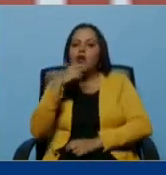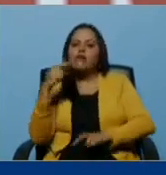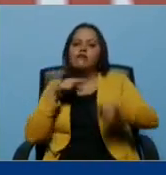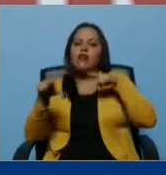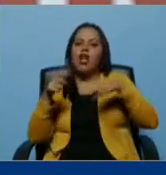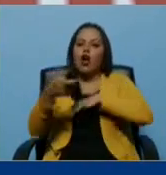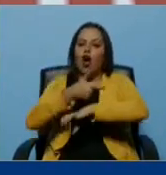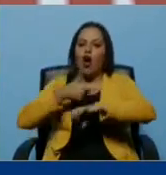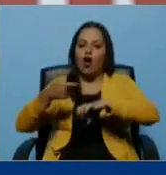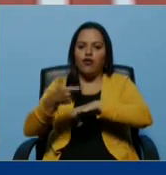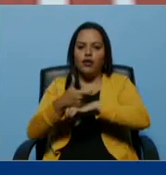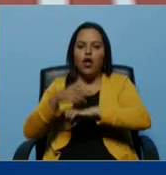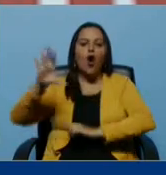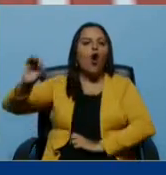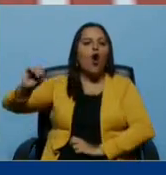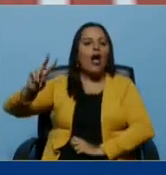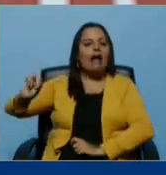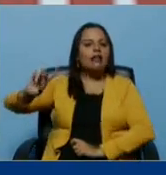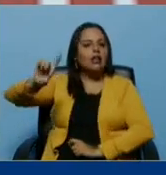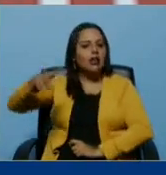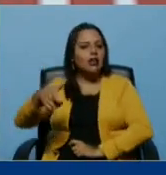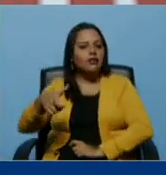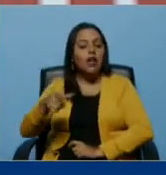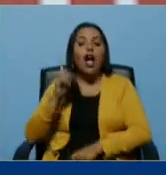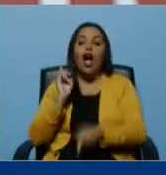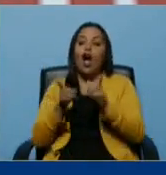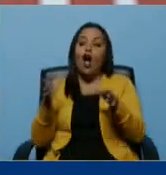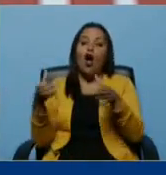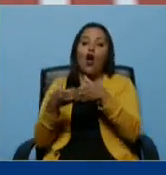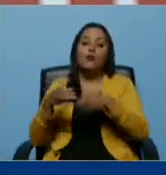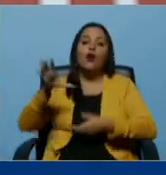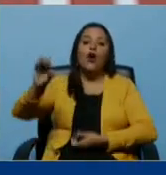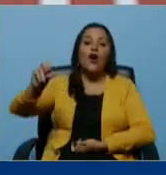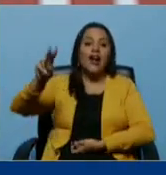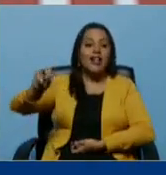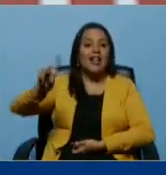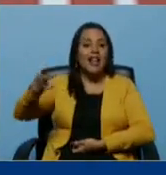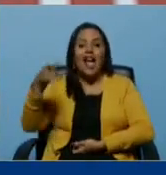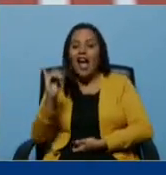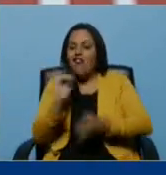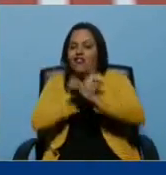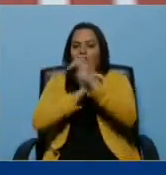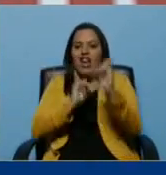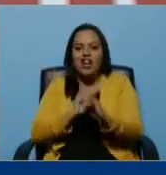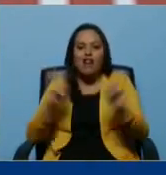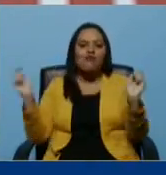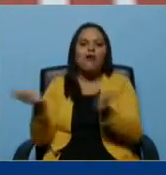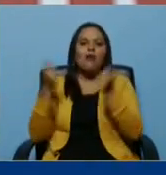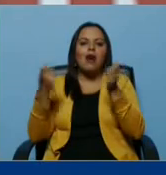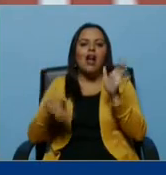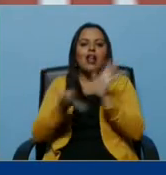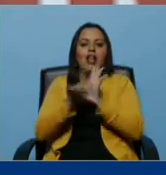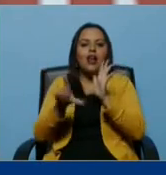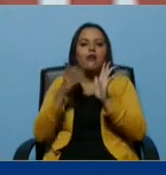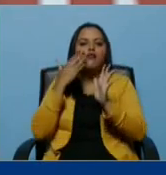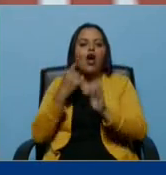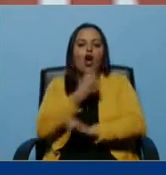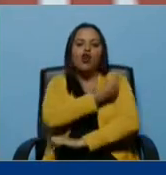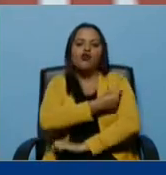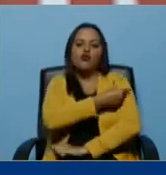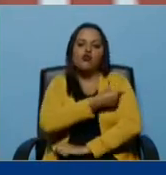hay organizaciones no gubernamentales que están felices con la promulgación de esta ley, la Cruz Roja